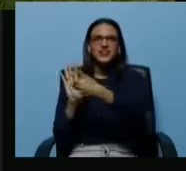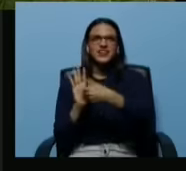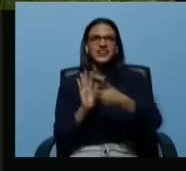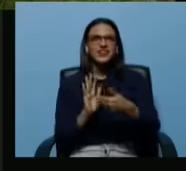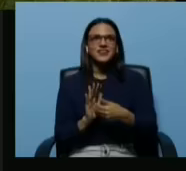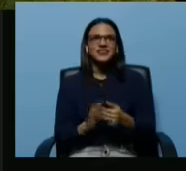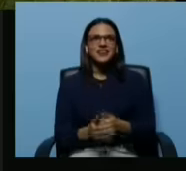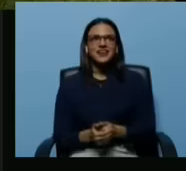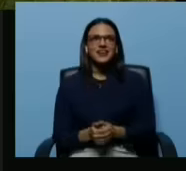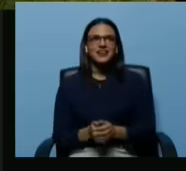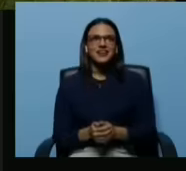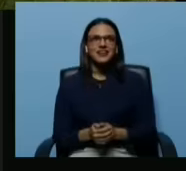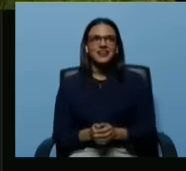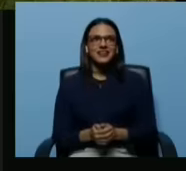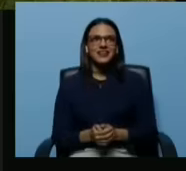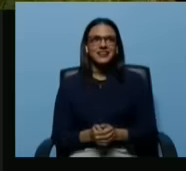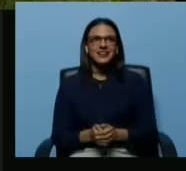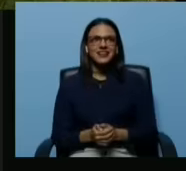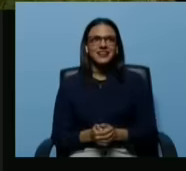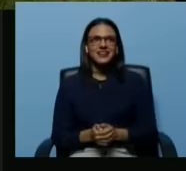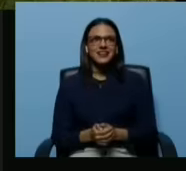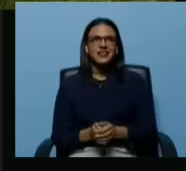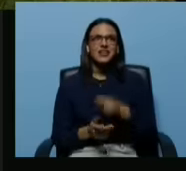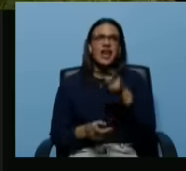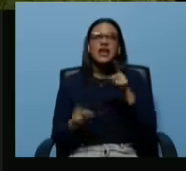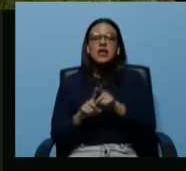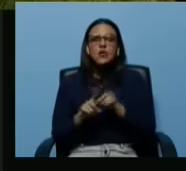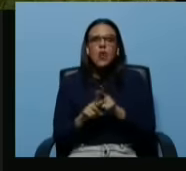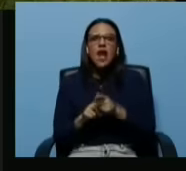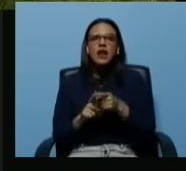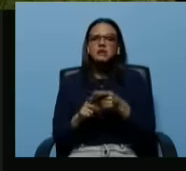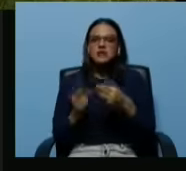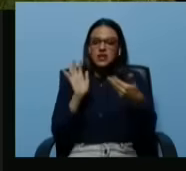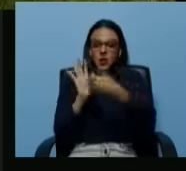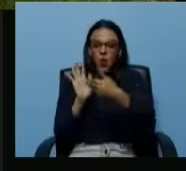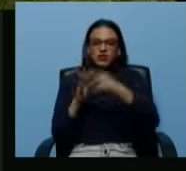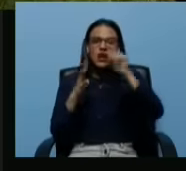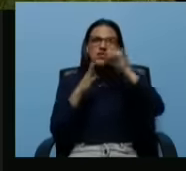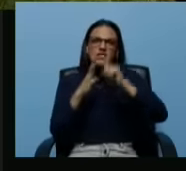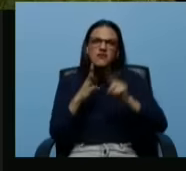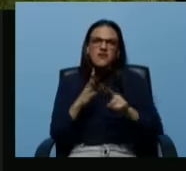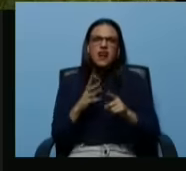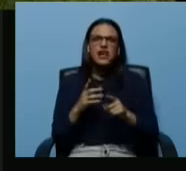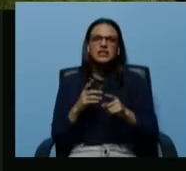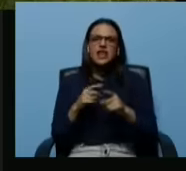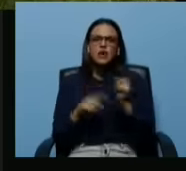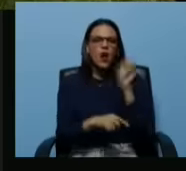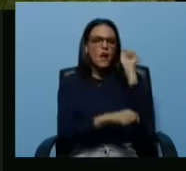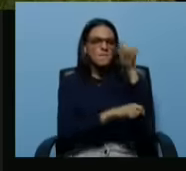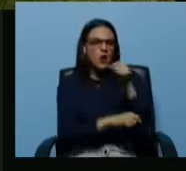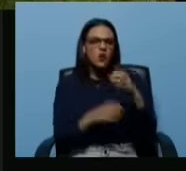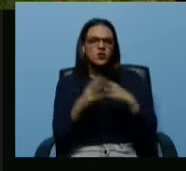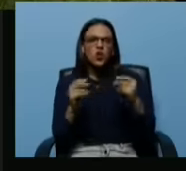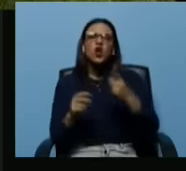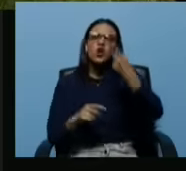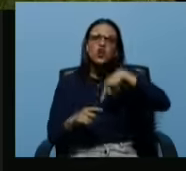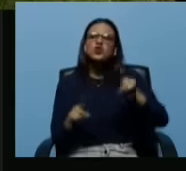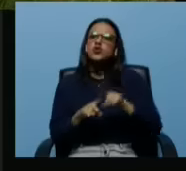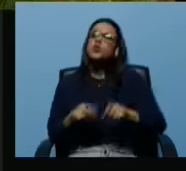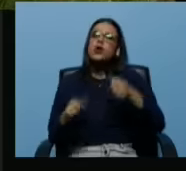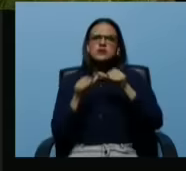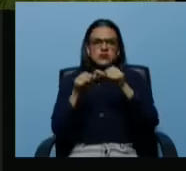Ha enfrentado, detenido y derrotado con la Constitución en la